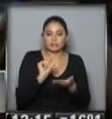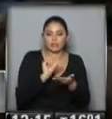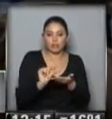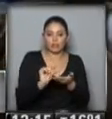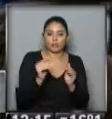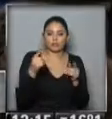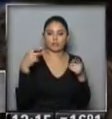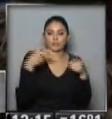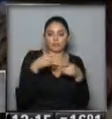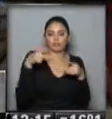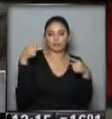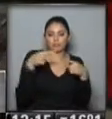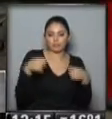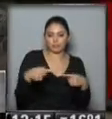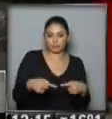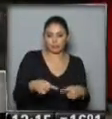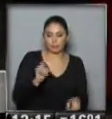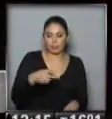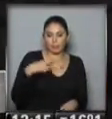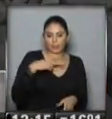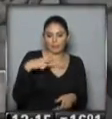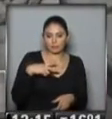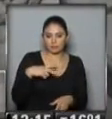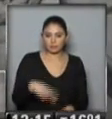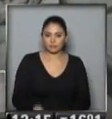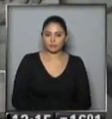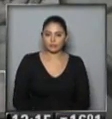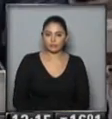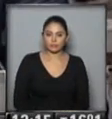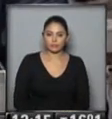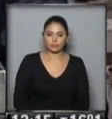congelamiento de vacantes públicas y privatizaciones.